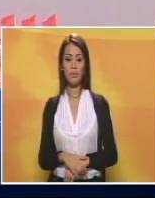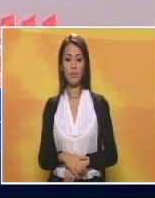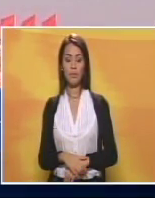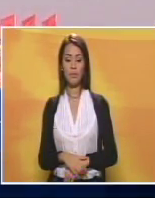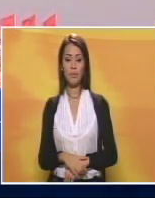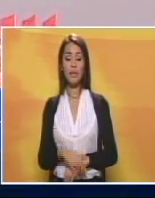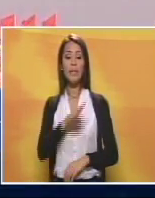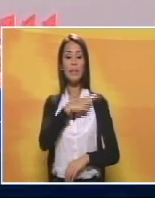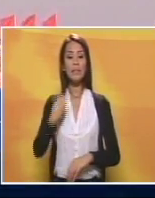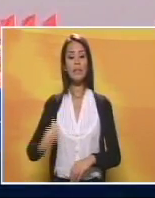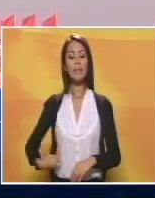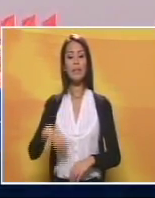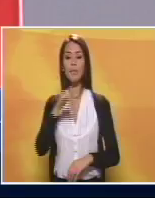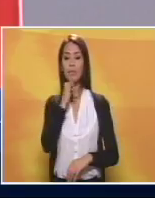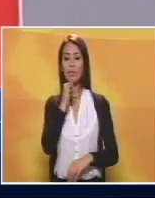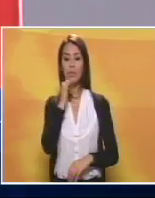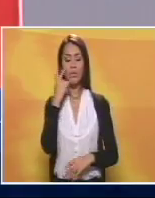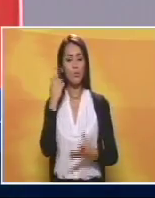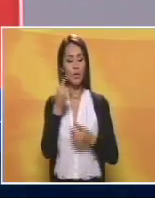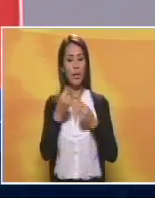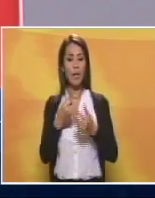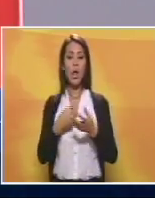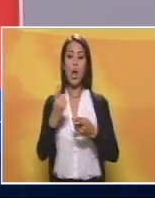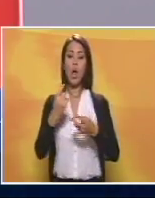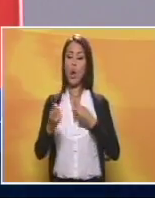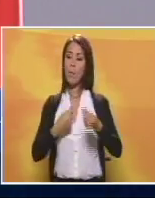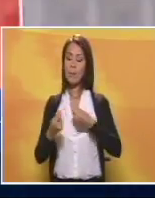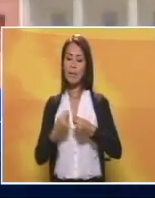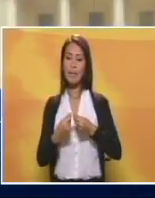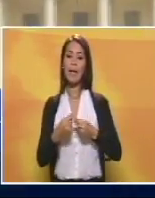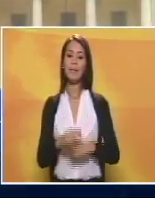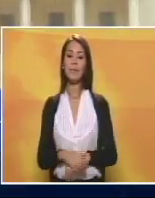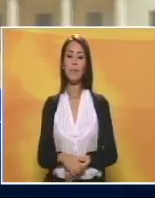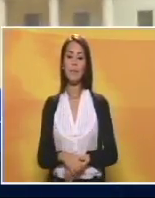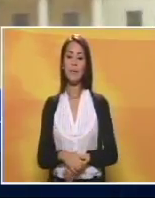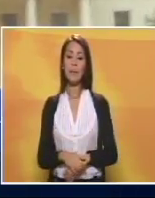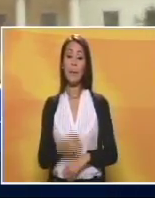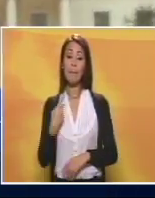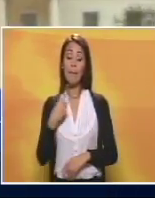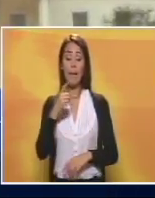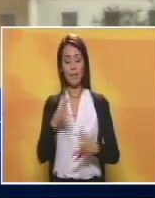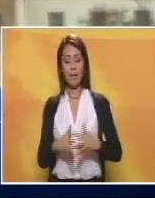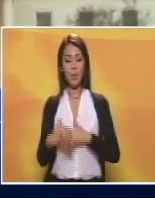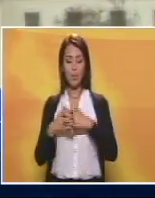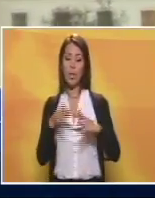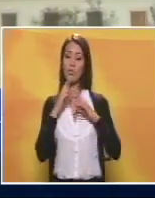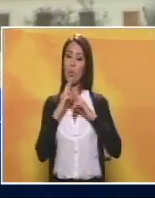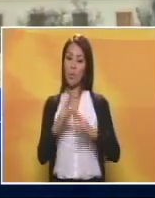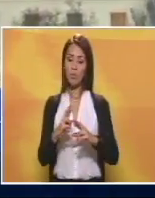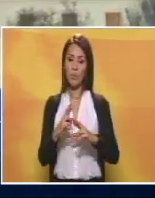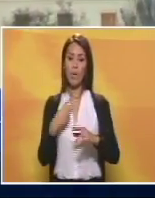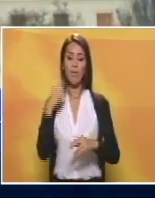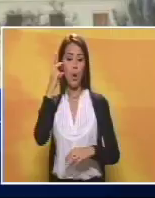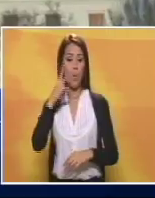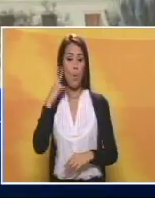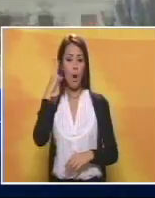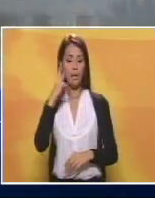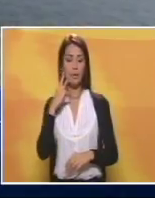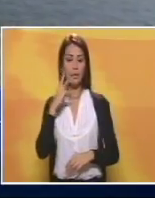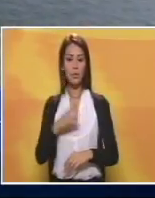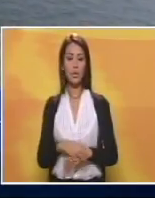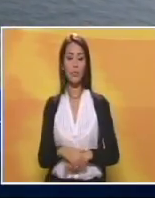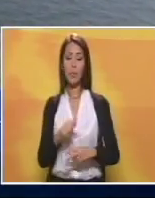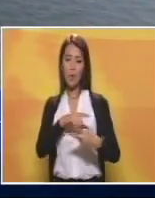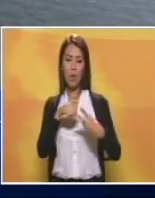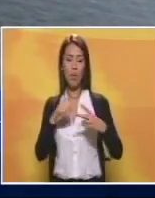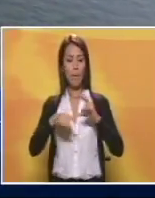China anunció la imposición de aranceles comerciales a 128 productos estadounidenses como respuesta a las tarifas de Washington sobre el acero y el